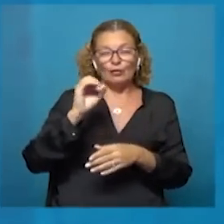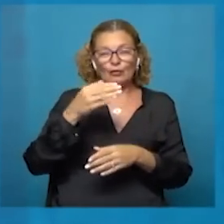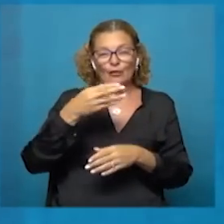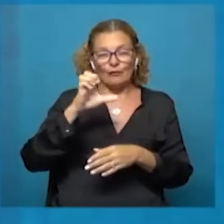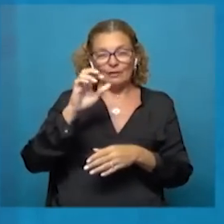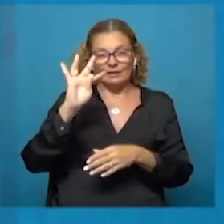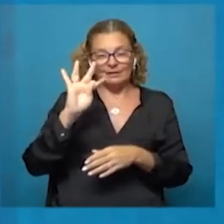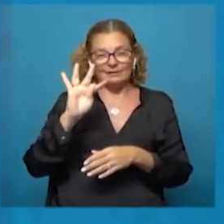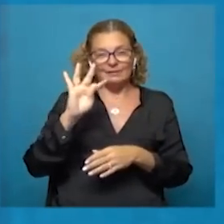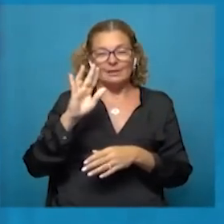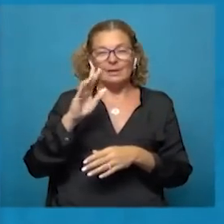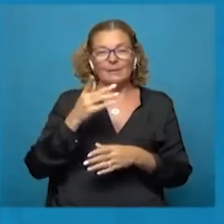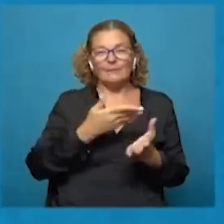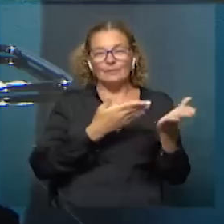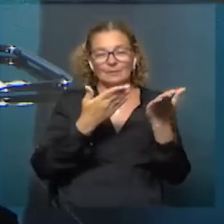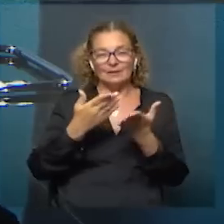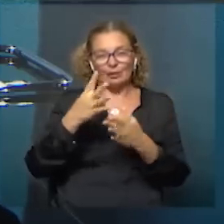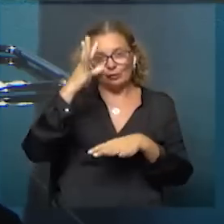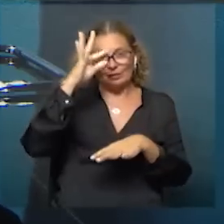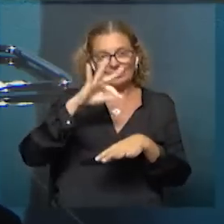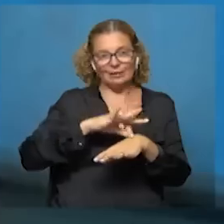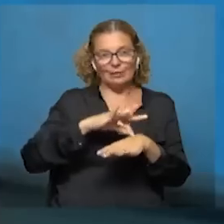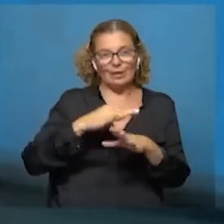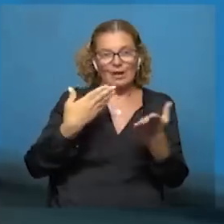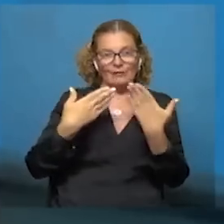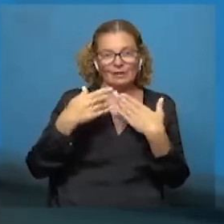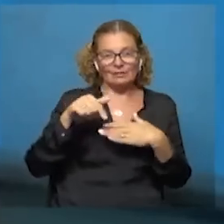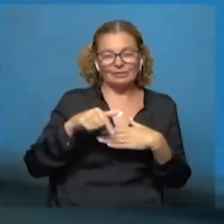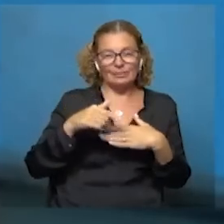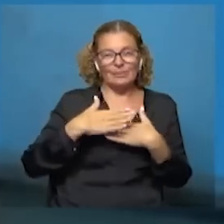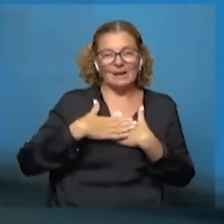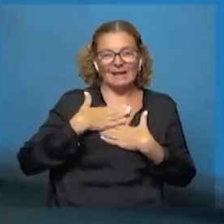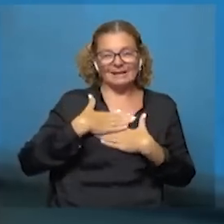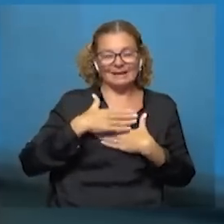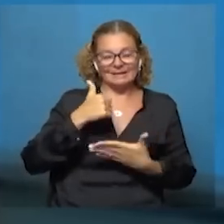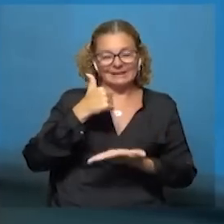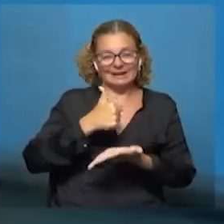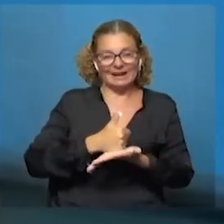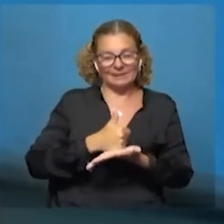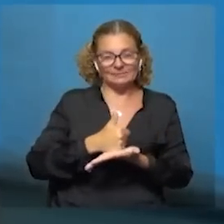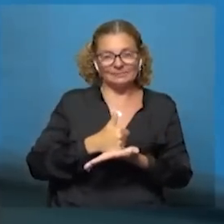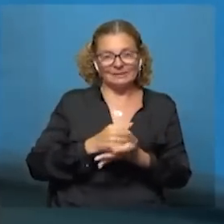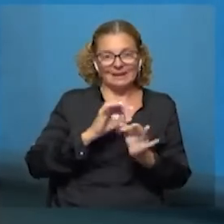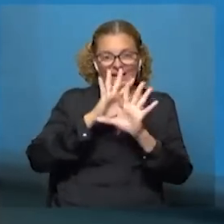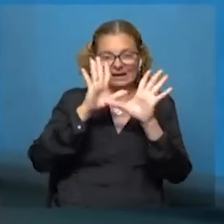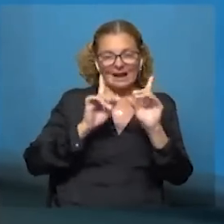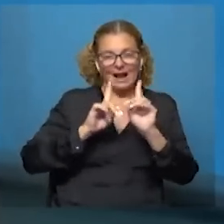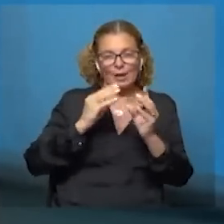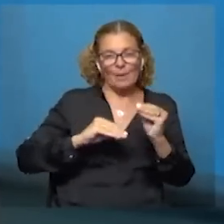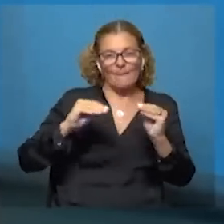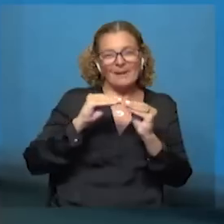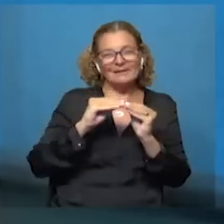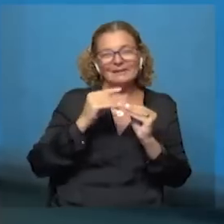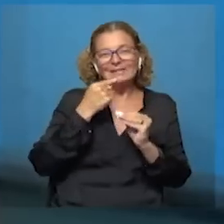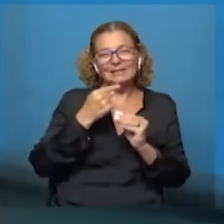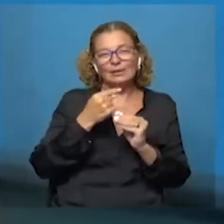en seguridad pública Robert es un gusto recibirte bienvenido Lady Cómo estás bien de bien Es un placer estar contigo y aclarar algo más también digo